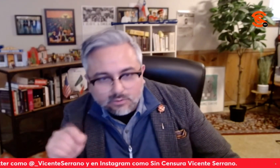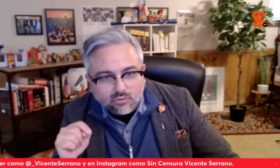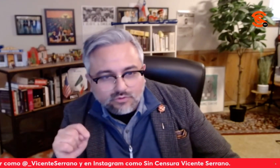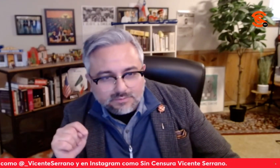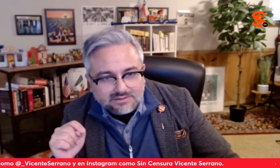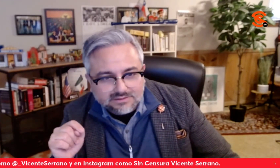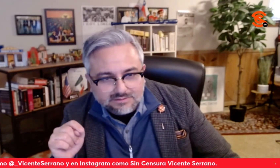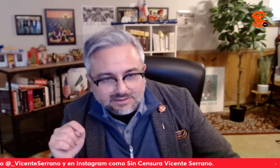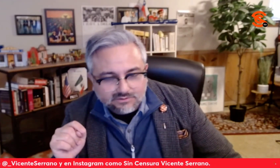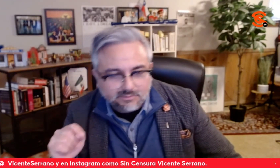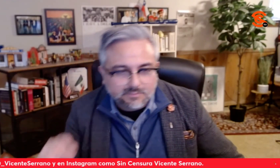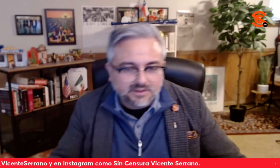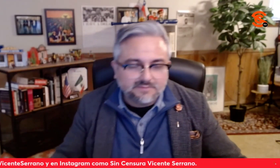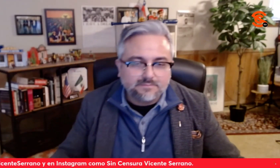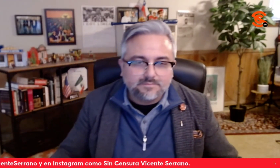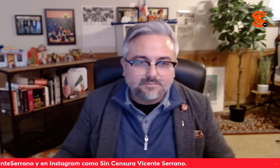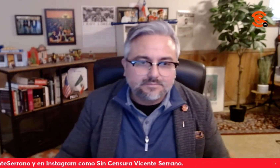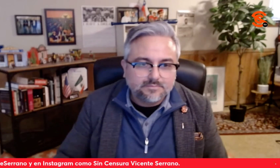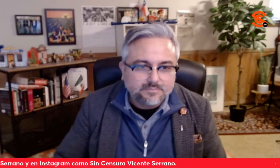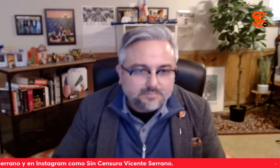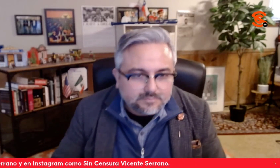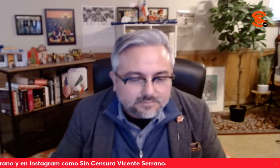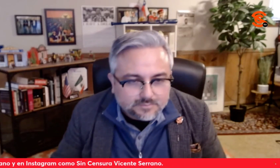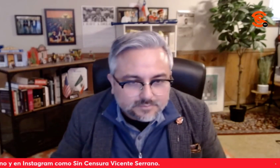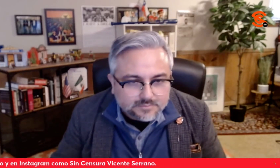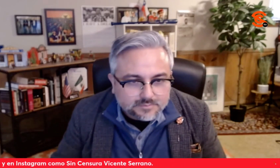W Don David no